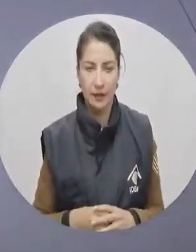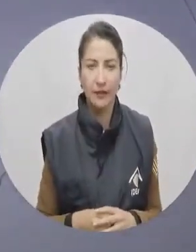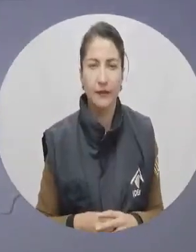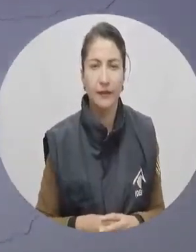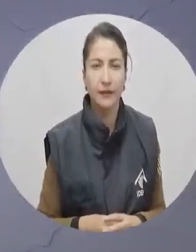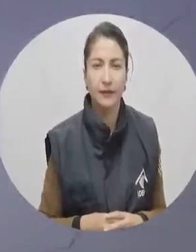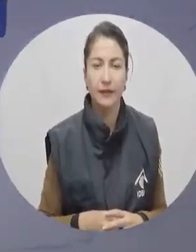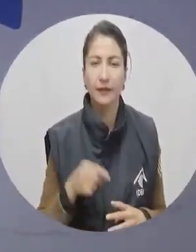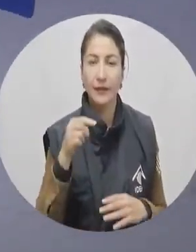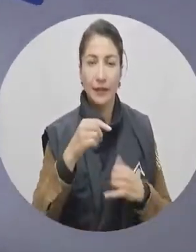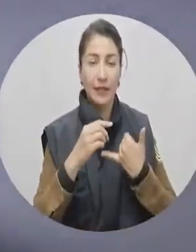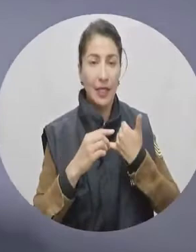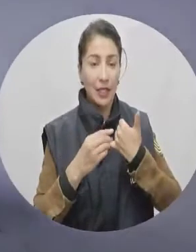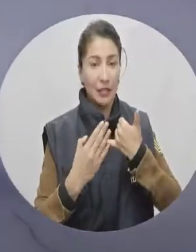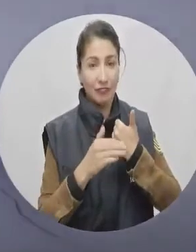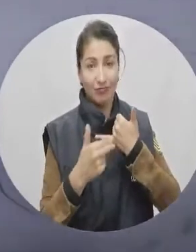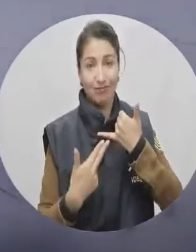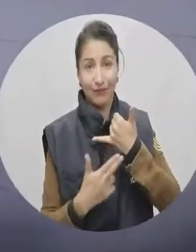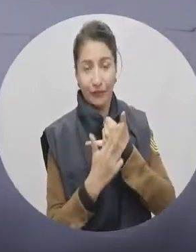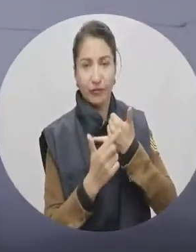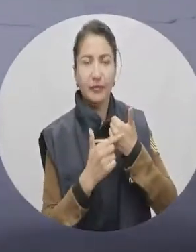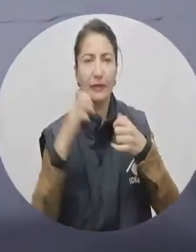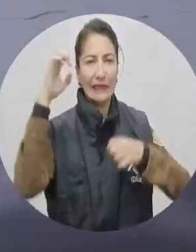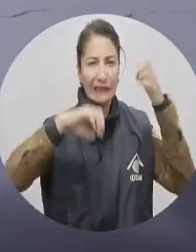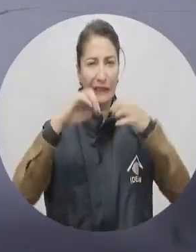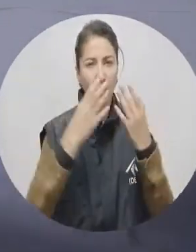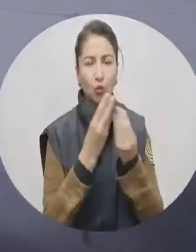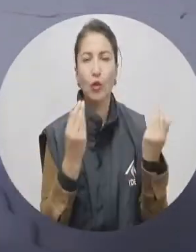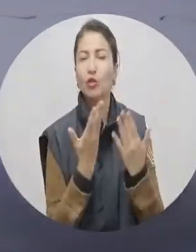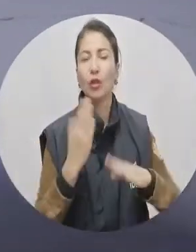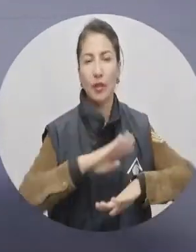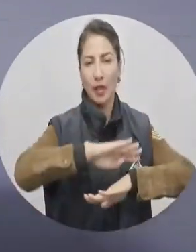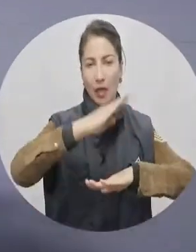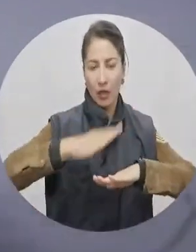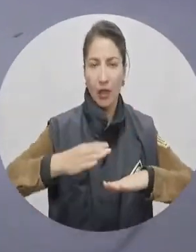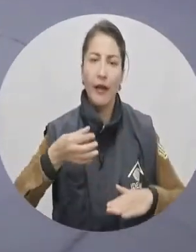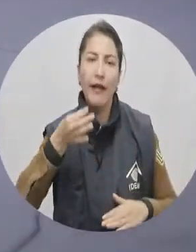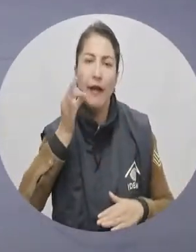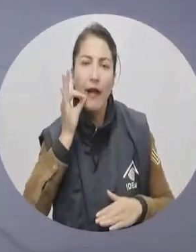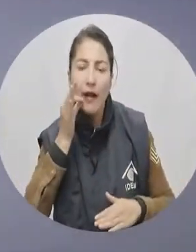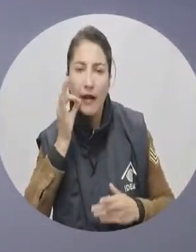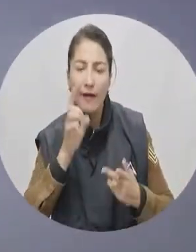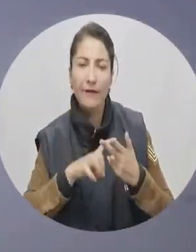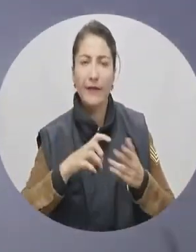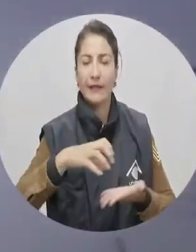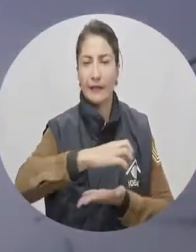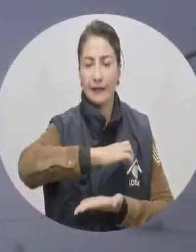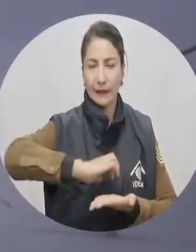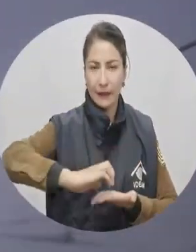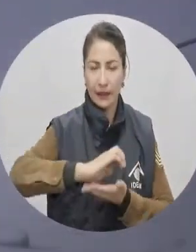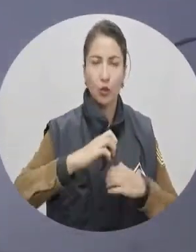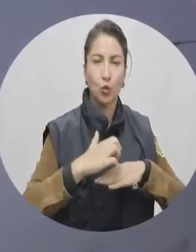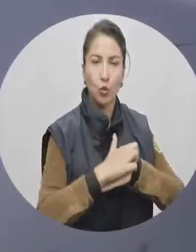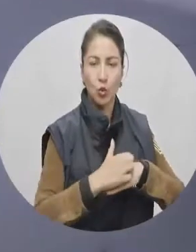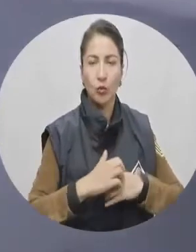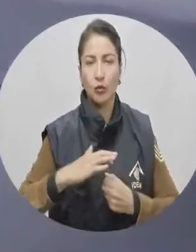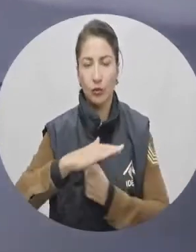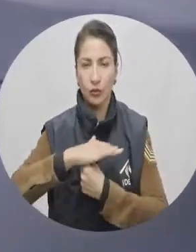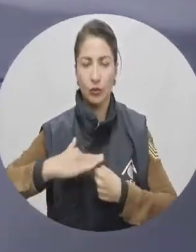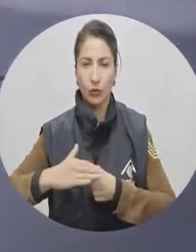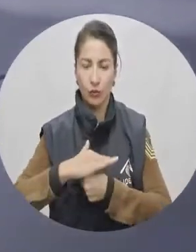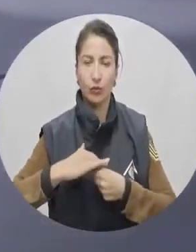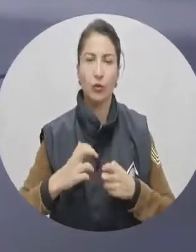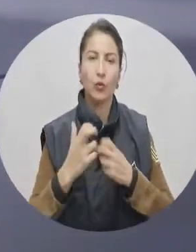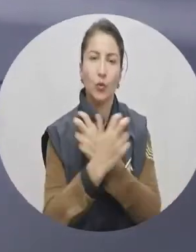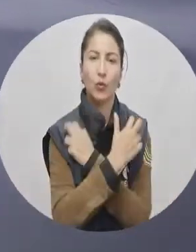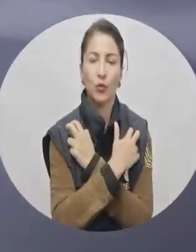El centro del país puede esperar aguaceros suaves en Antioquia, el eje cafetero, Santander, Tolima, Cundinamarca, Huila y